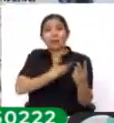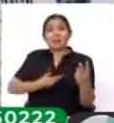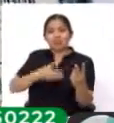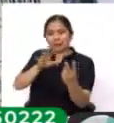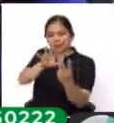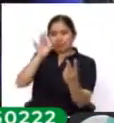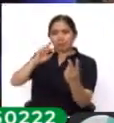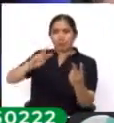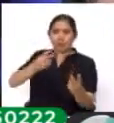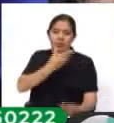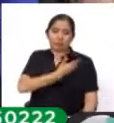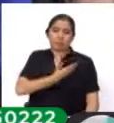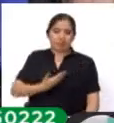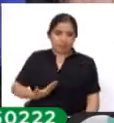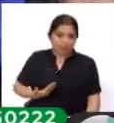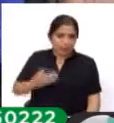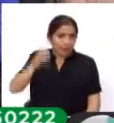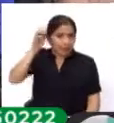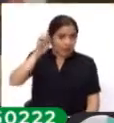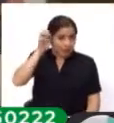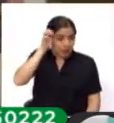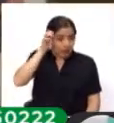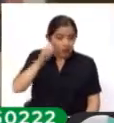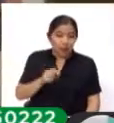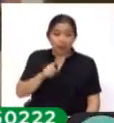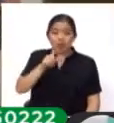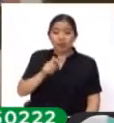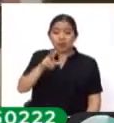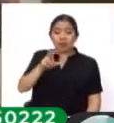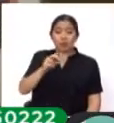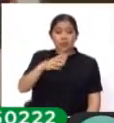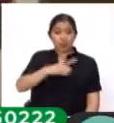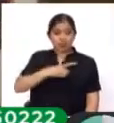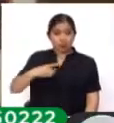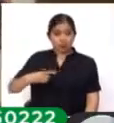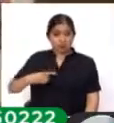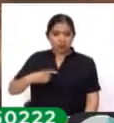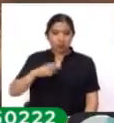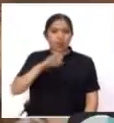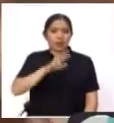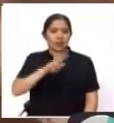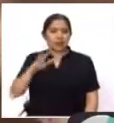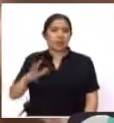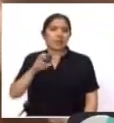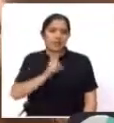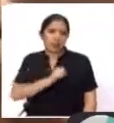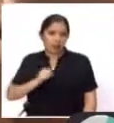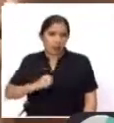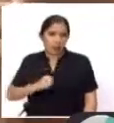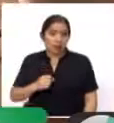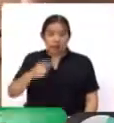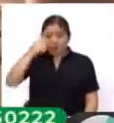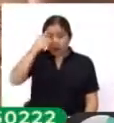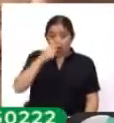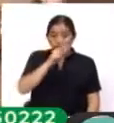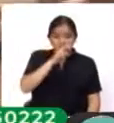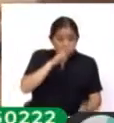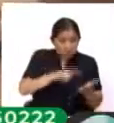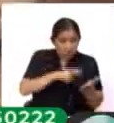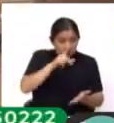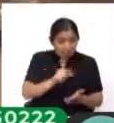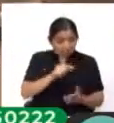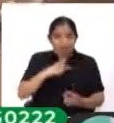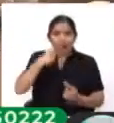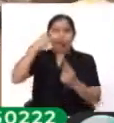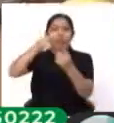Plurinacional de Bolivia, 130 diputados y 36 senadores para el periodo gubernamental 2020-2025. Recordando que el 27